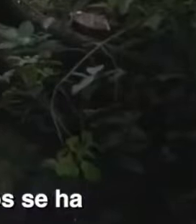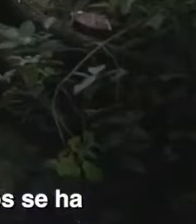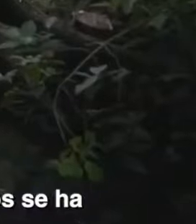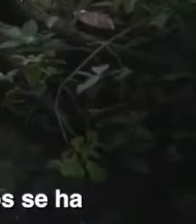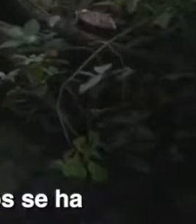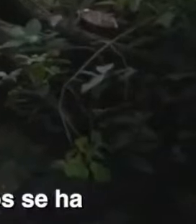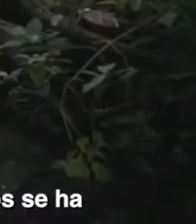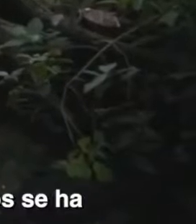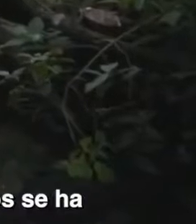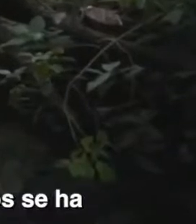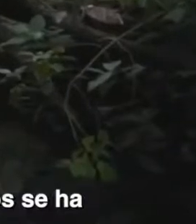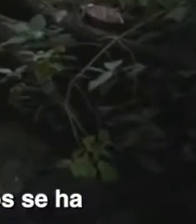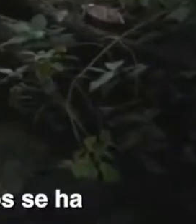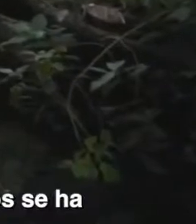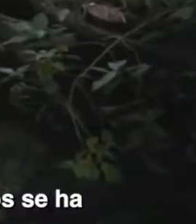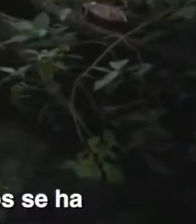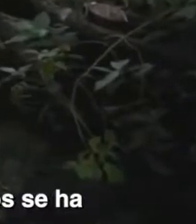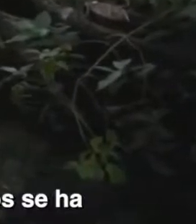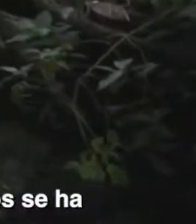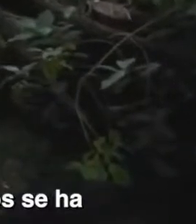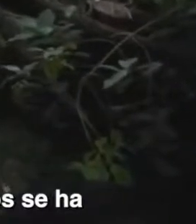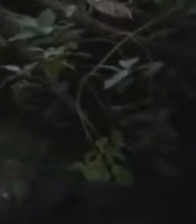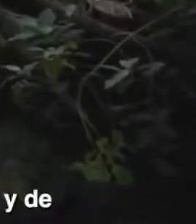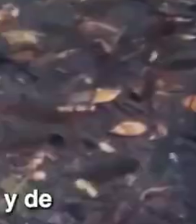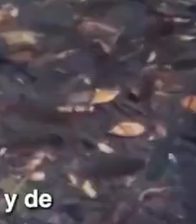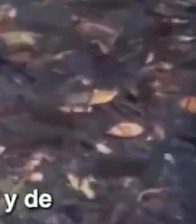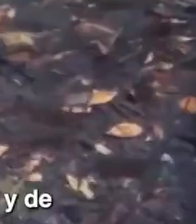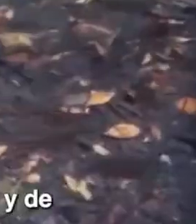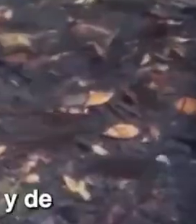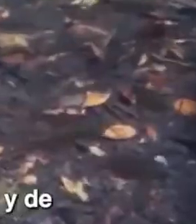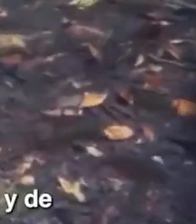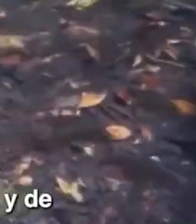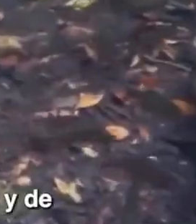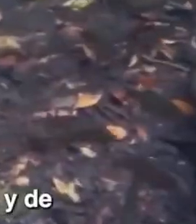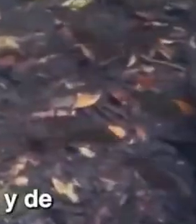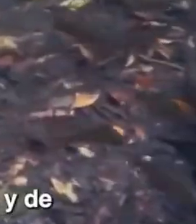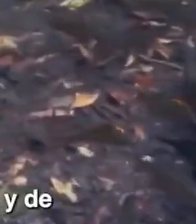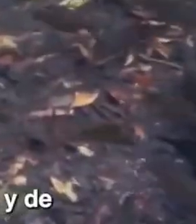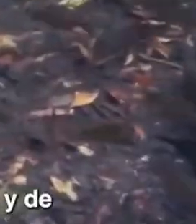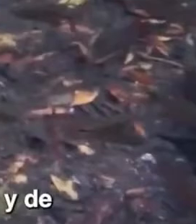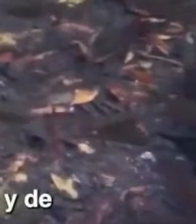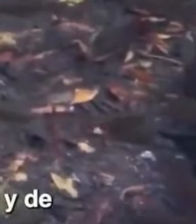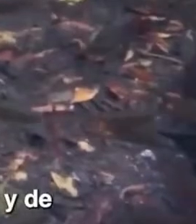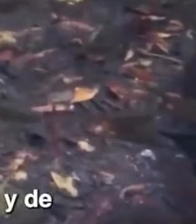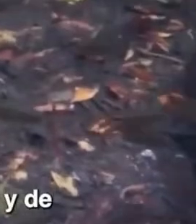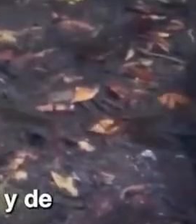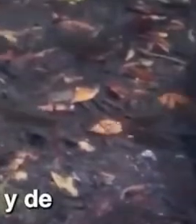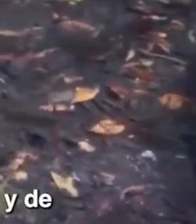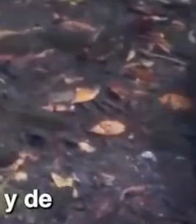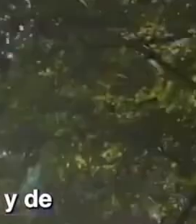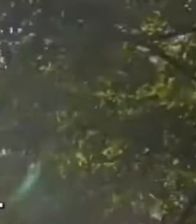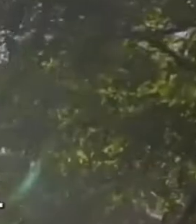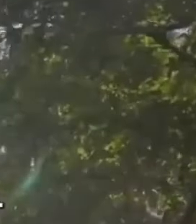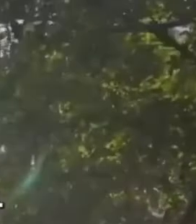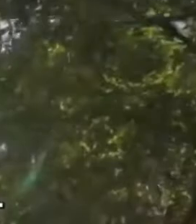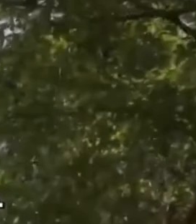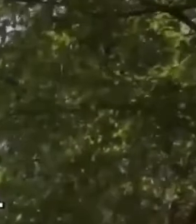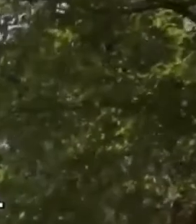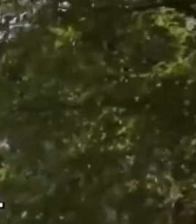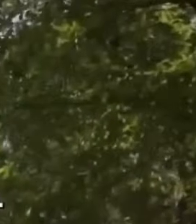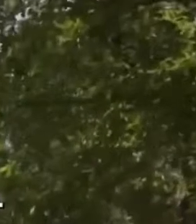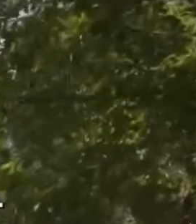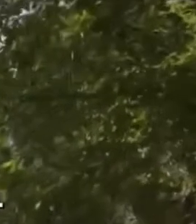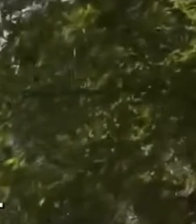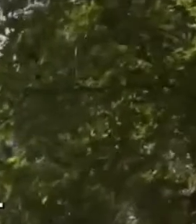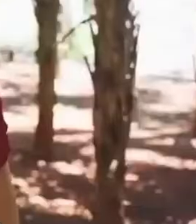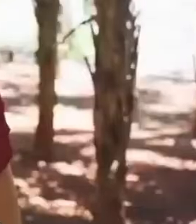originarios, se ha conservado la riqueza de nuestro país. Su presencia en todas las zonas ecológicas y de conservación ha sido